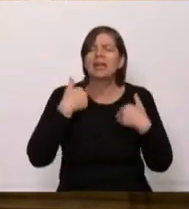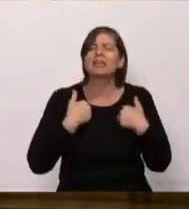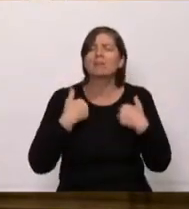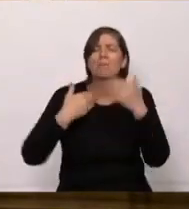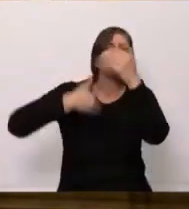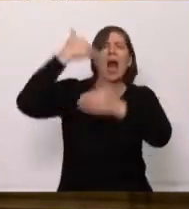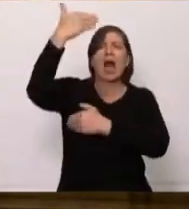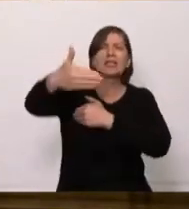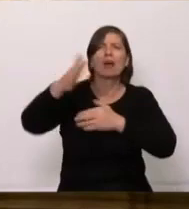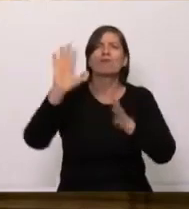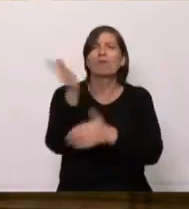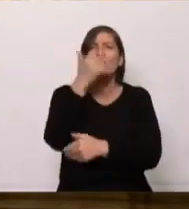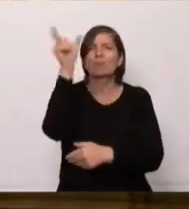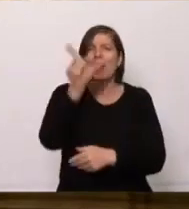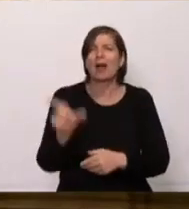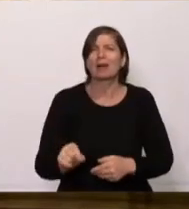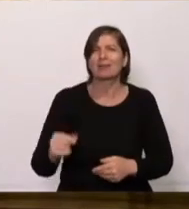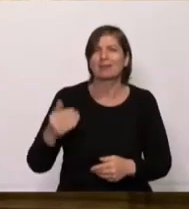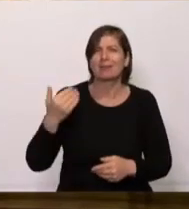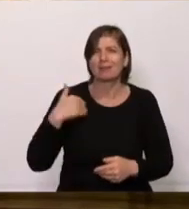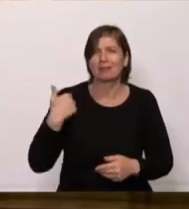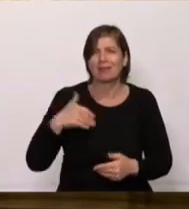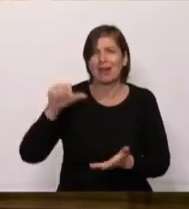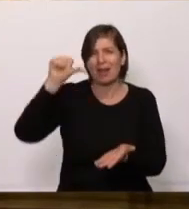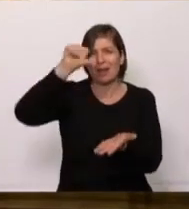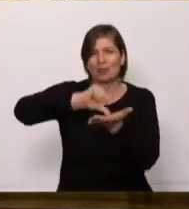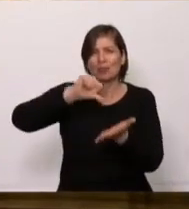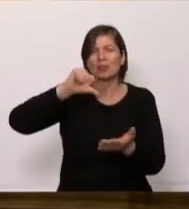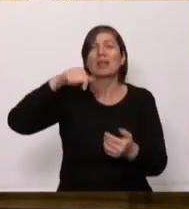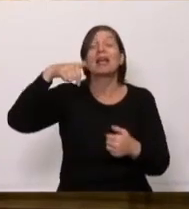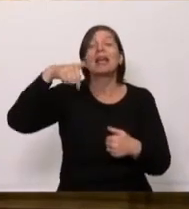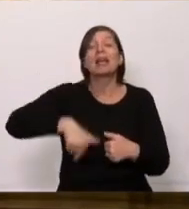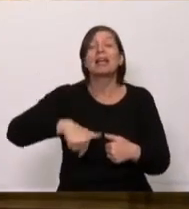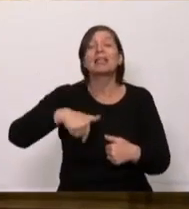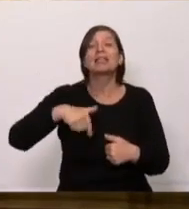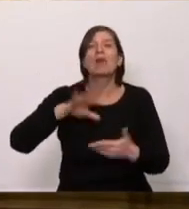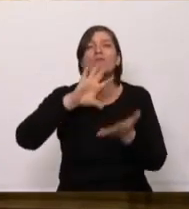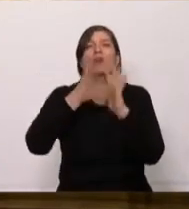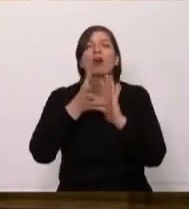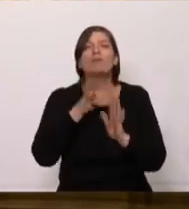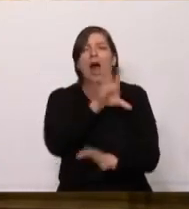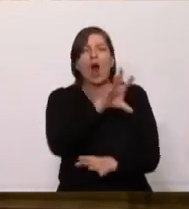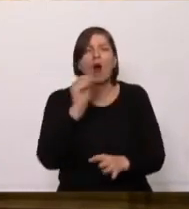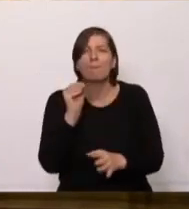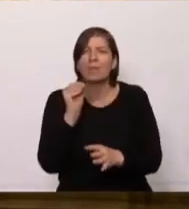nos atraviesa como nación. Por eso el Papa habla de este modelo social